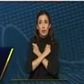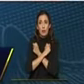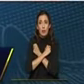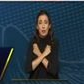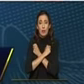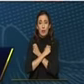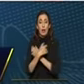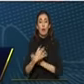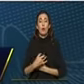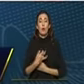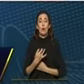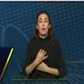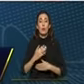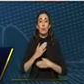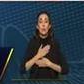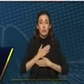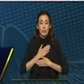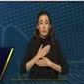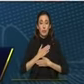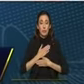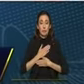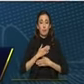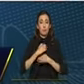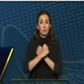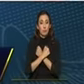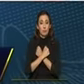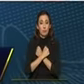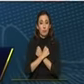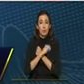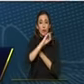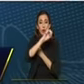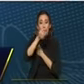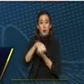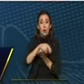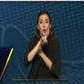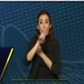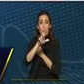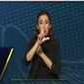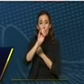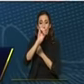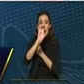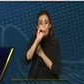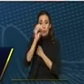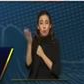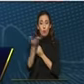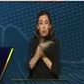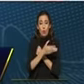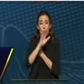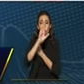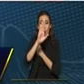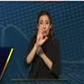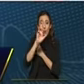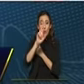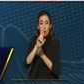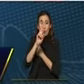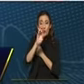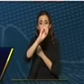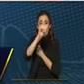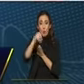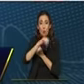mi sentido cariñoso homenaje al doctor Julio César Trujillo, patriota, demócrata,